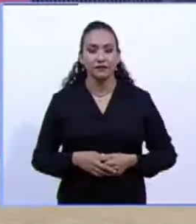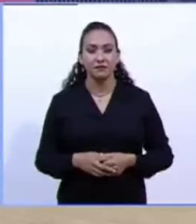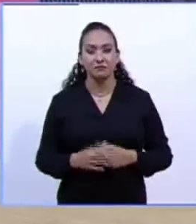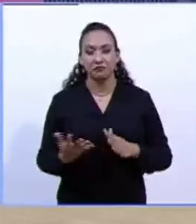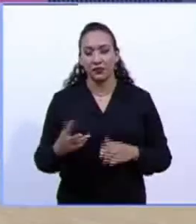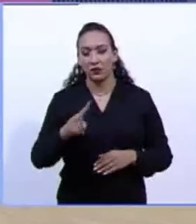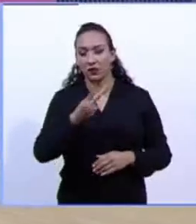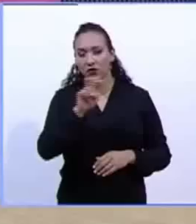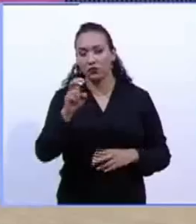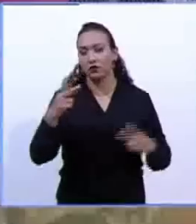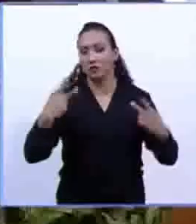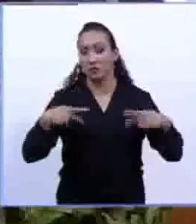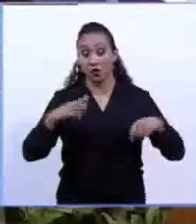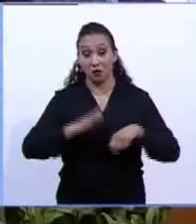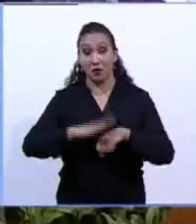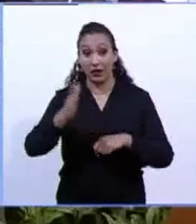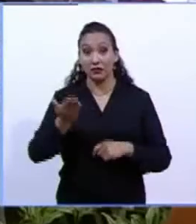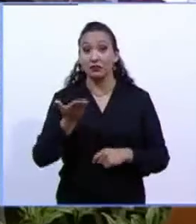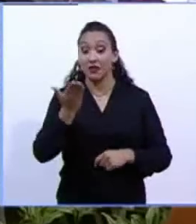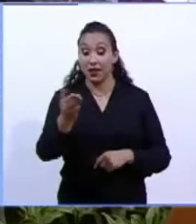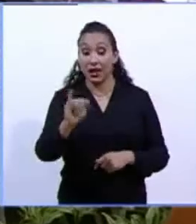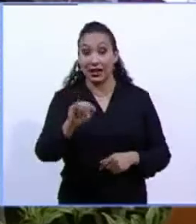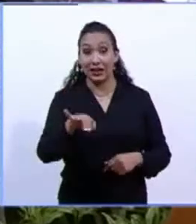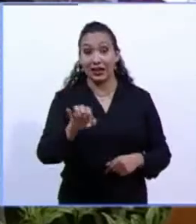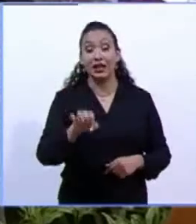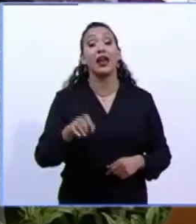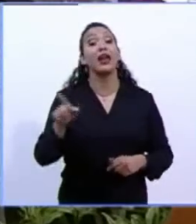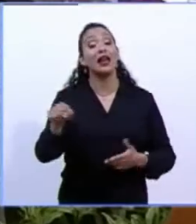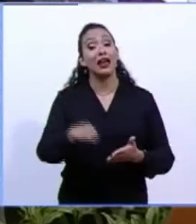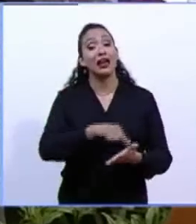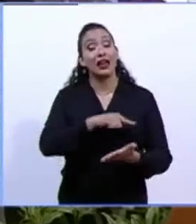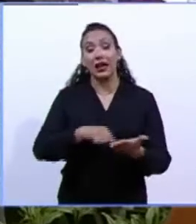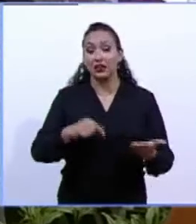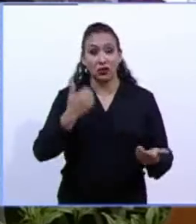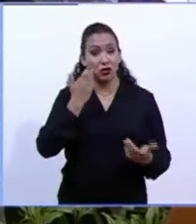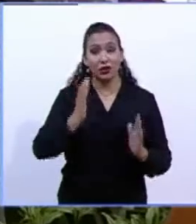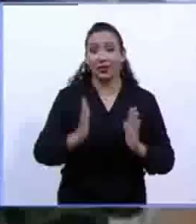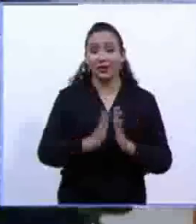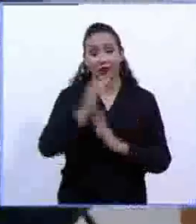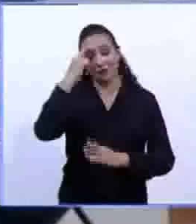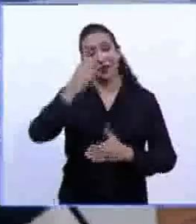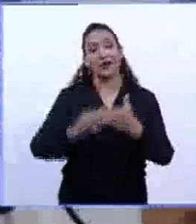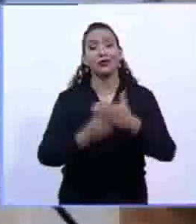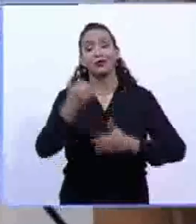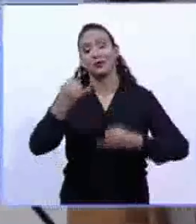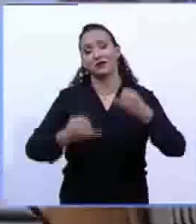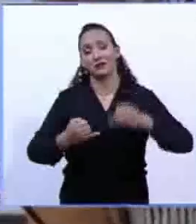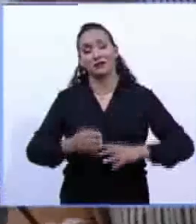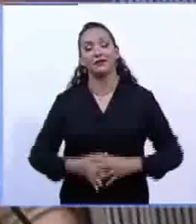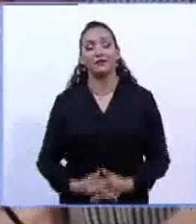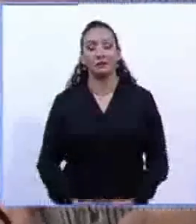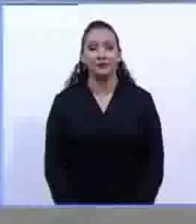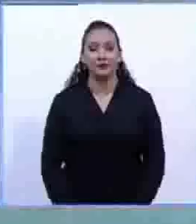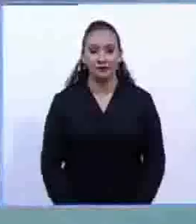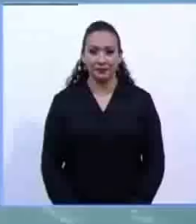más de 200 personas han pedido al INE cancelar su registro como candidatos en la elección judicial.